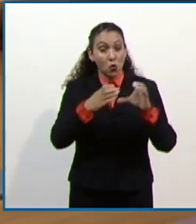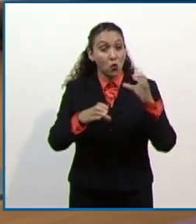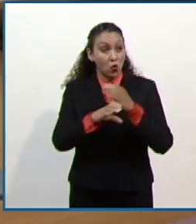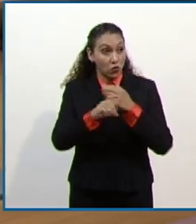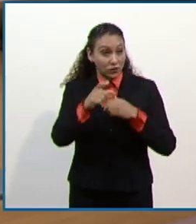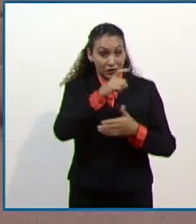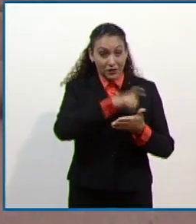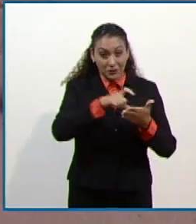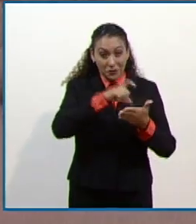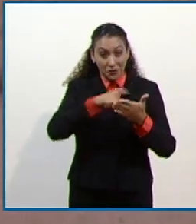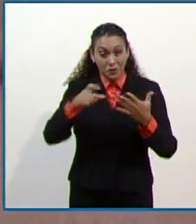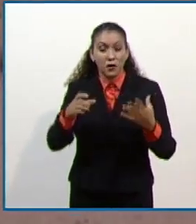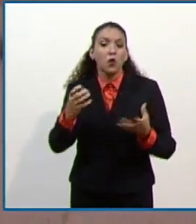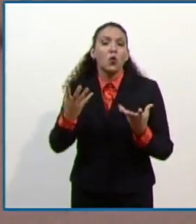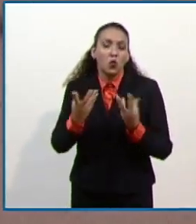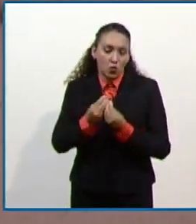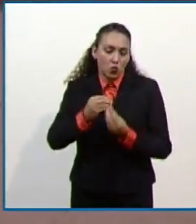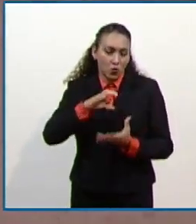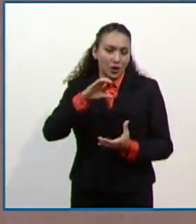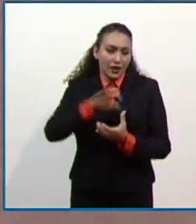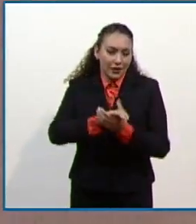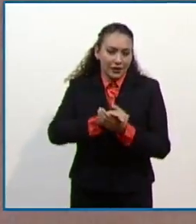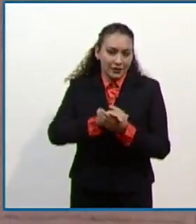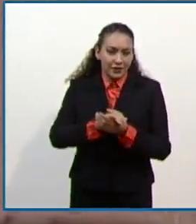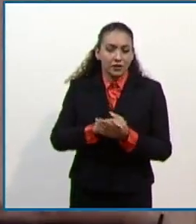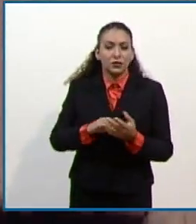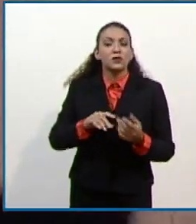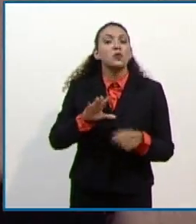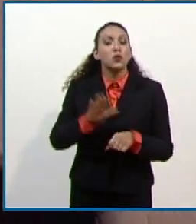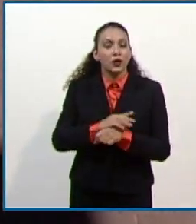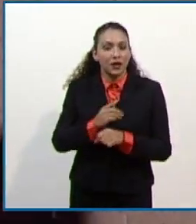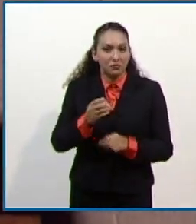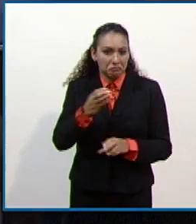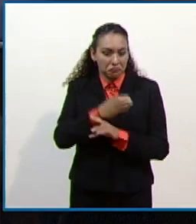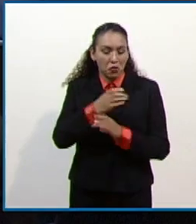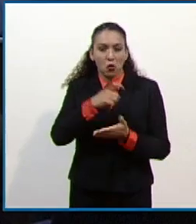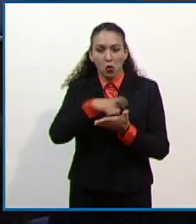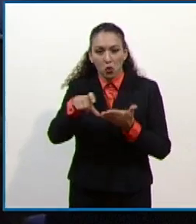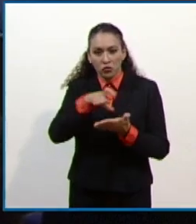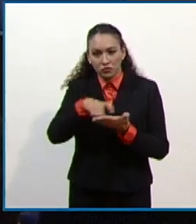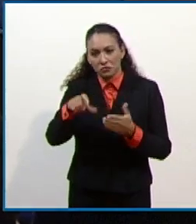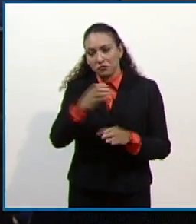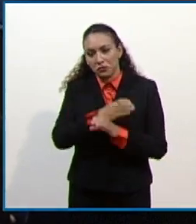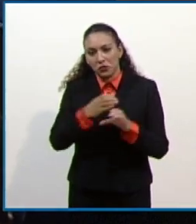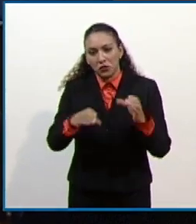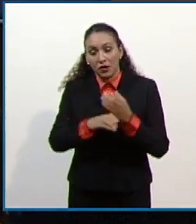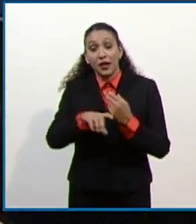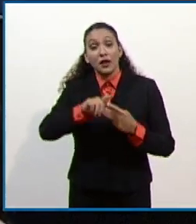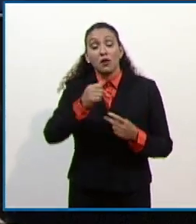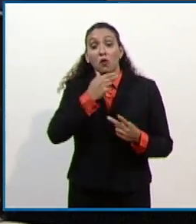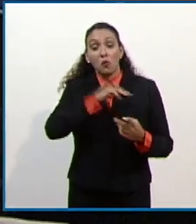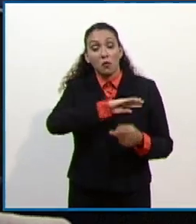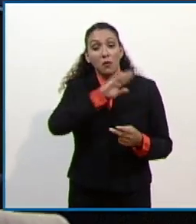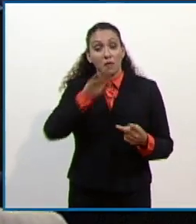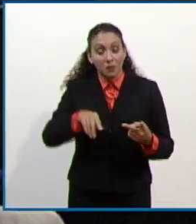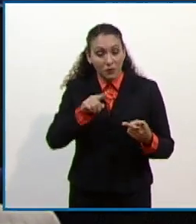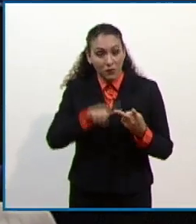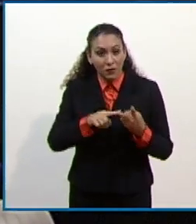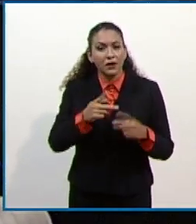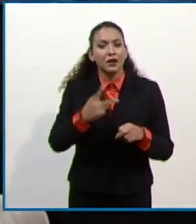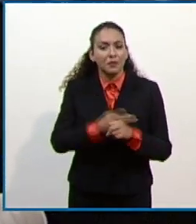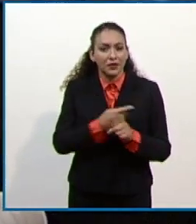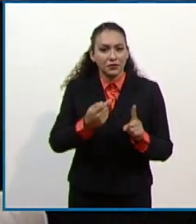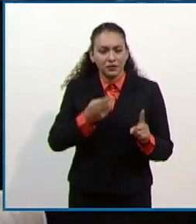su esposo durante el matrimonio, celebrado por separación de bienes, proceso durante el cual falleció, la primera sala determinó